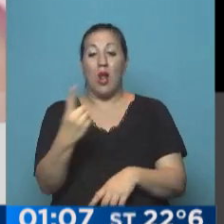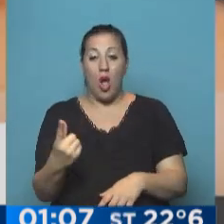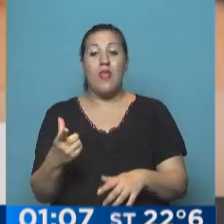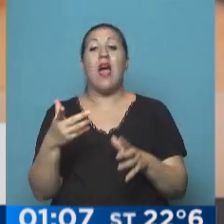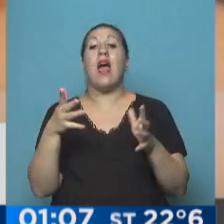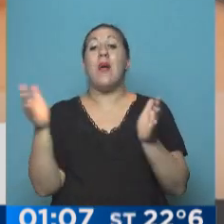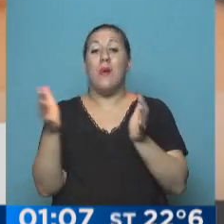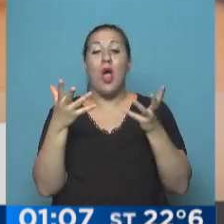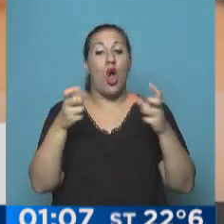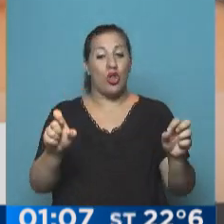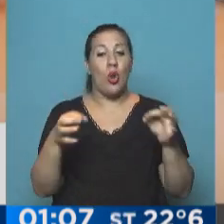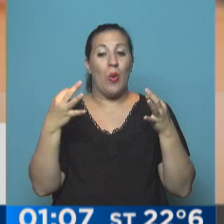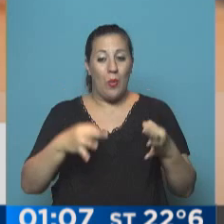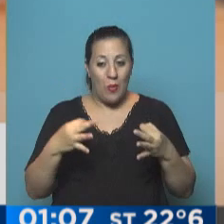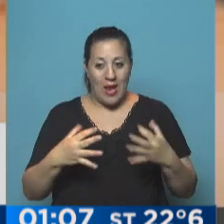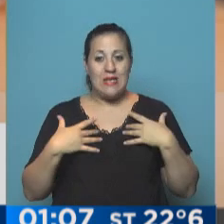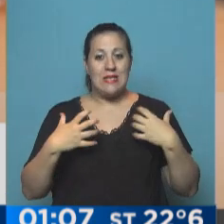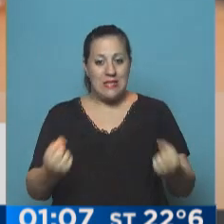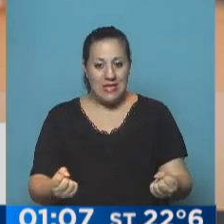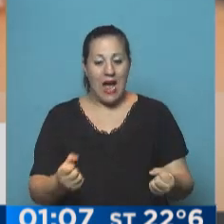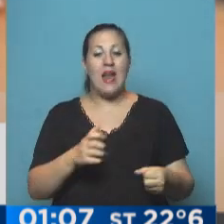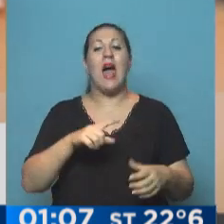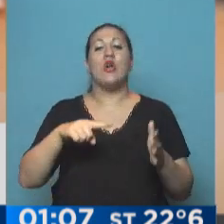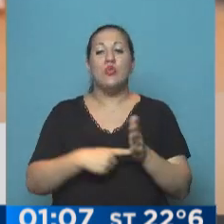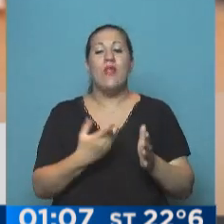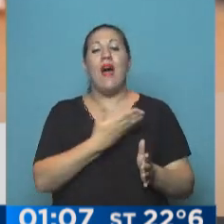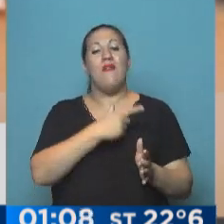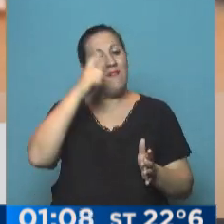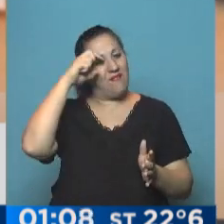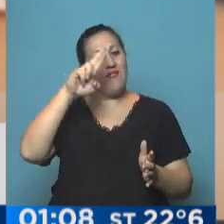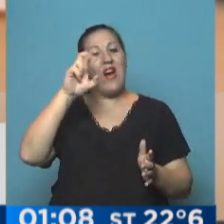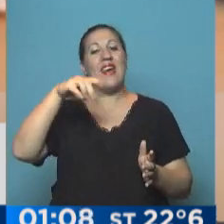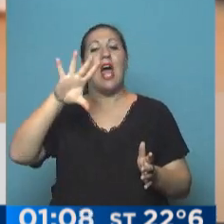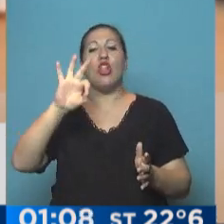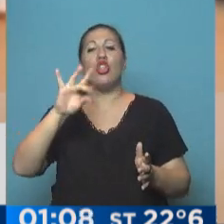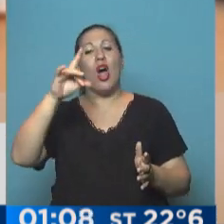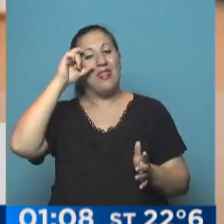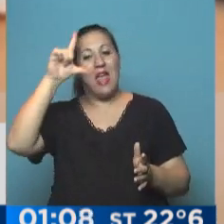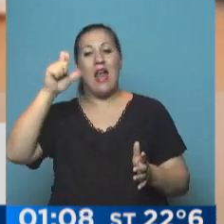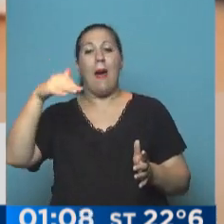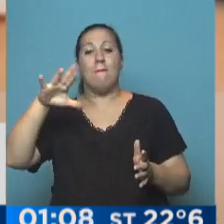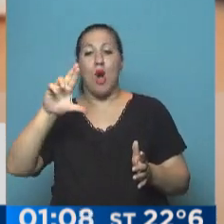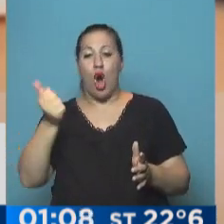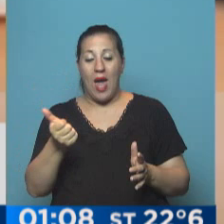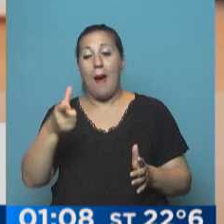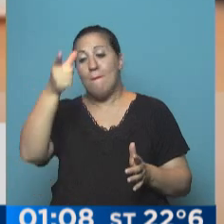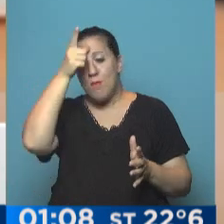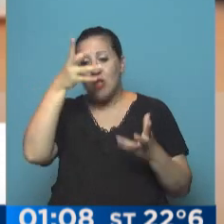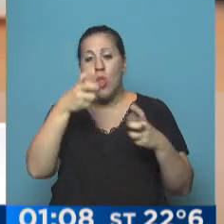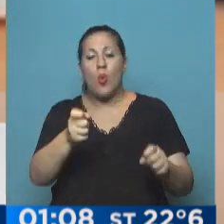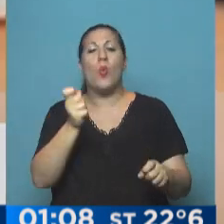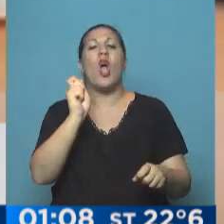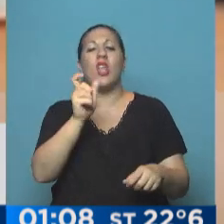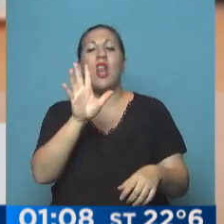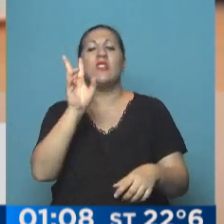buen estado de salud en la ciudad de Fernando de la Mora. La policía descubrió que la pequeña estaba al cuidado de un hermano de su